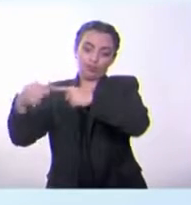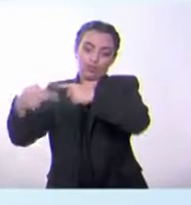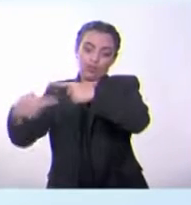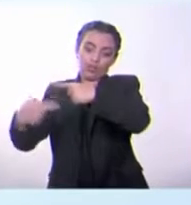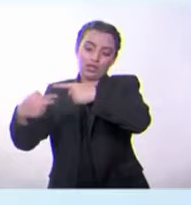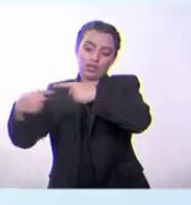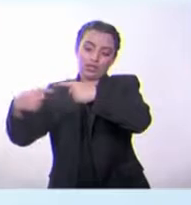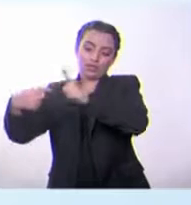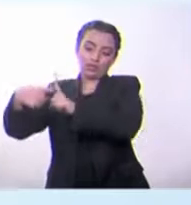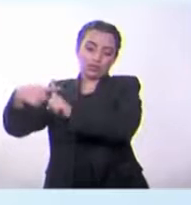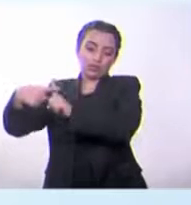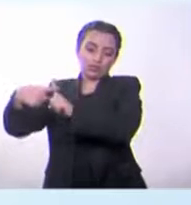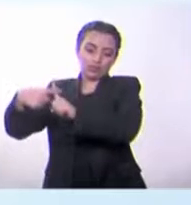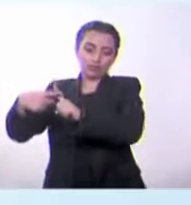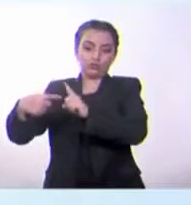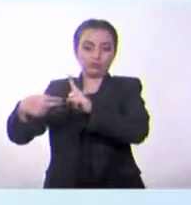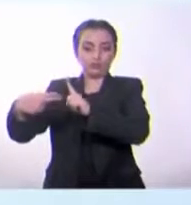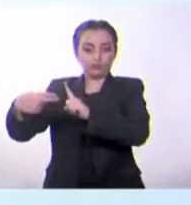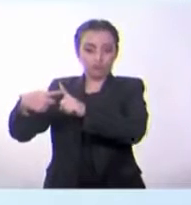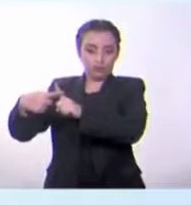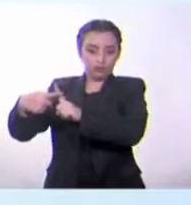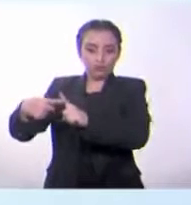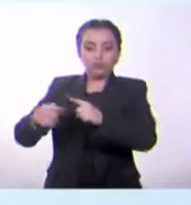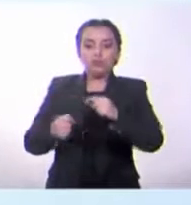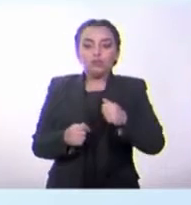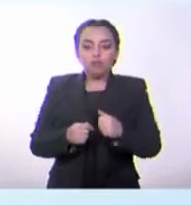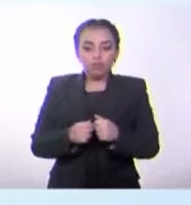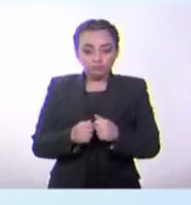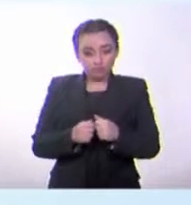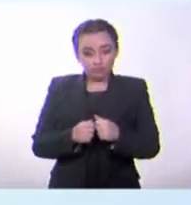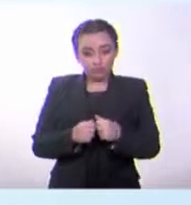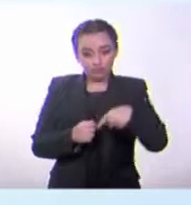que es 98.04,